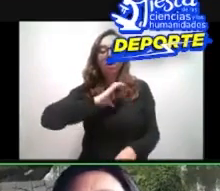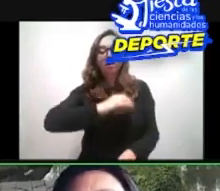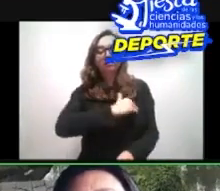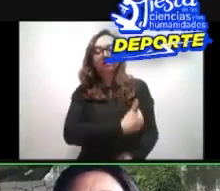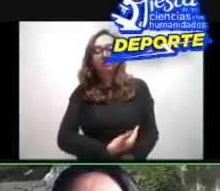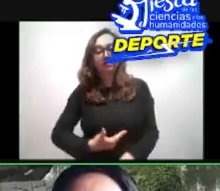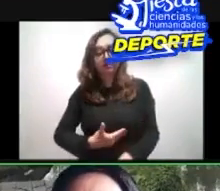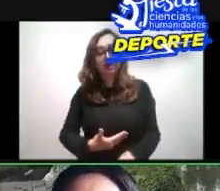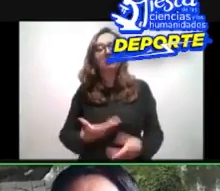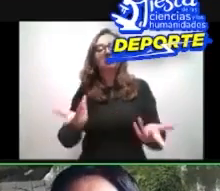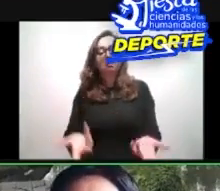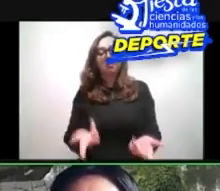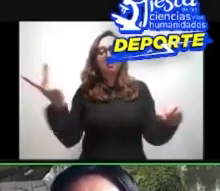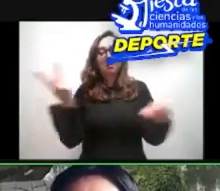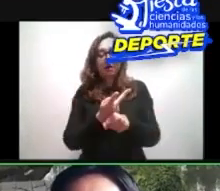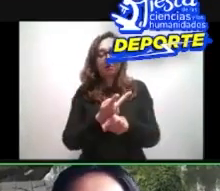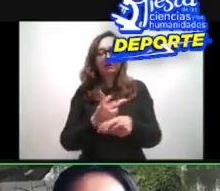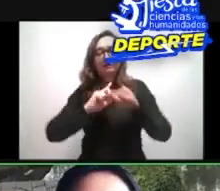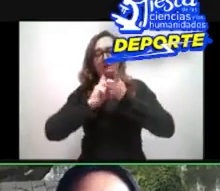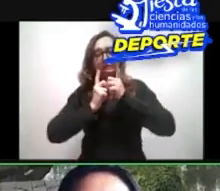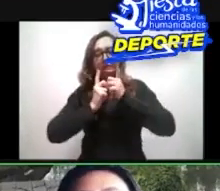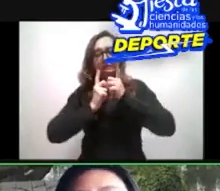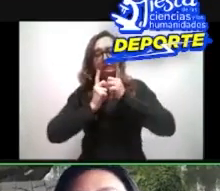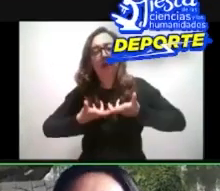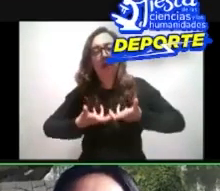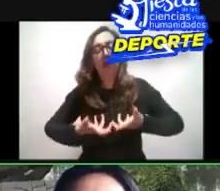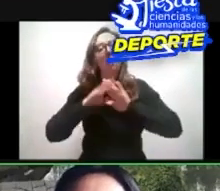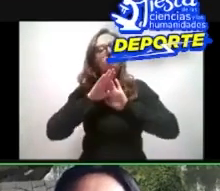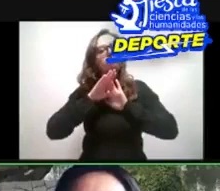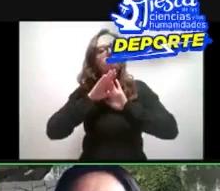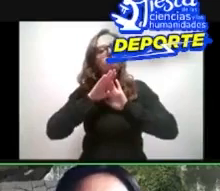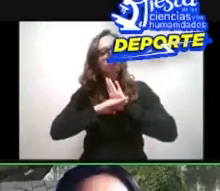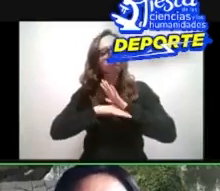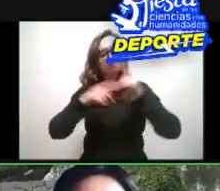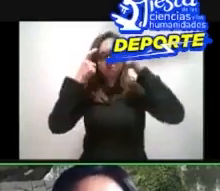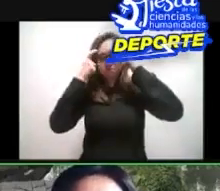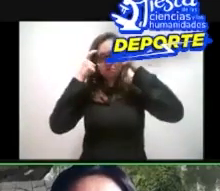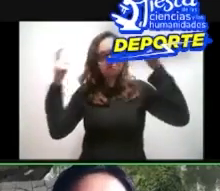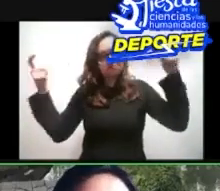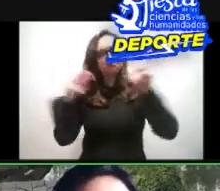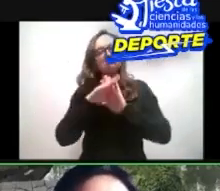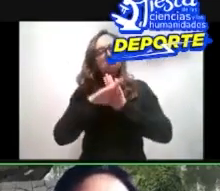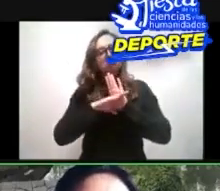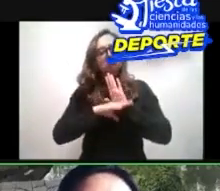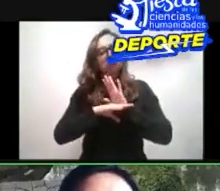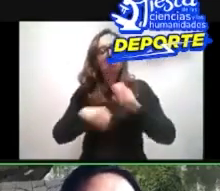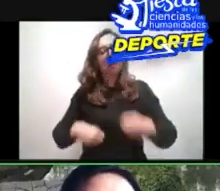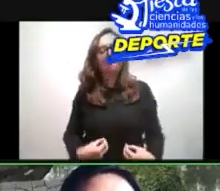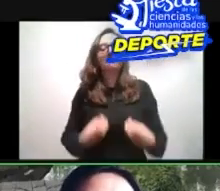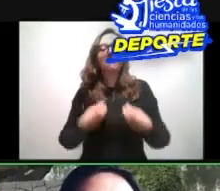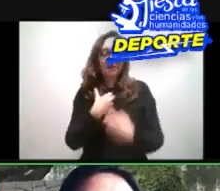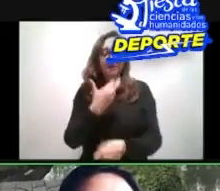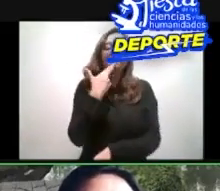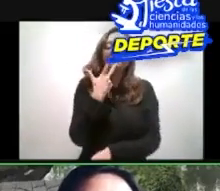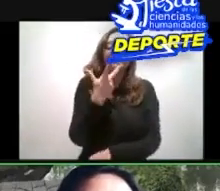observado que reduce los síntomas de depresión mayor. Además, reduce el estrés y mejora la calidad de vida en general. Pero también